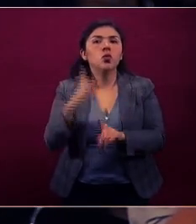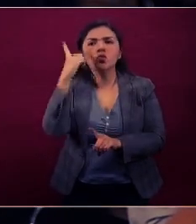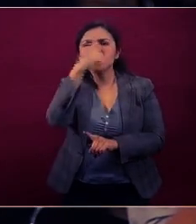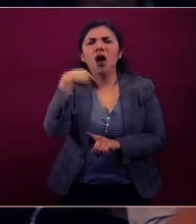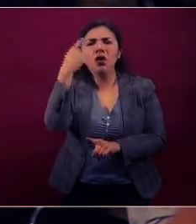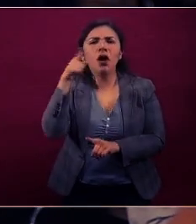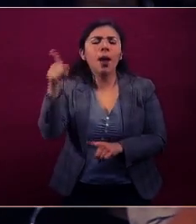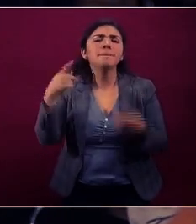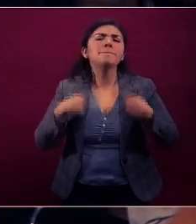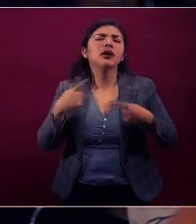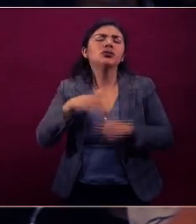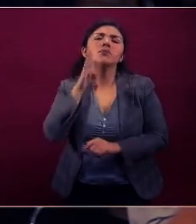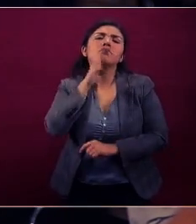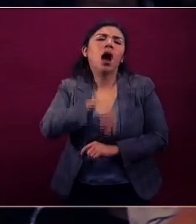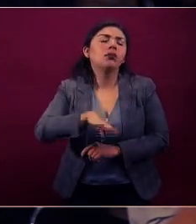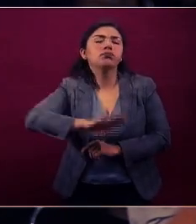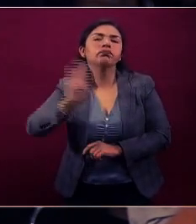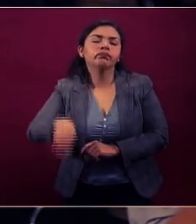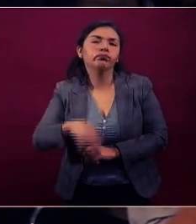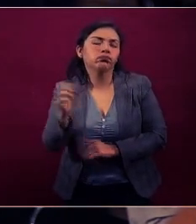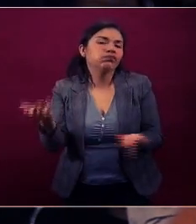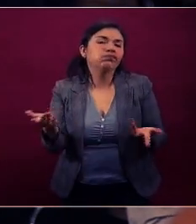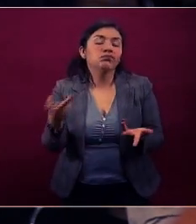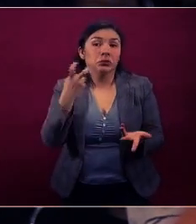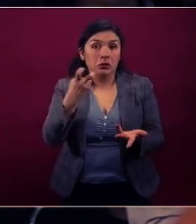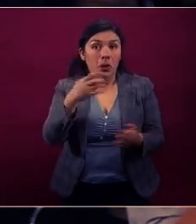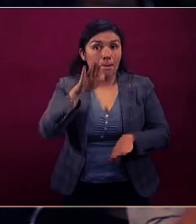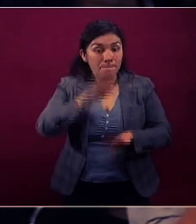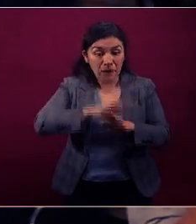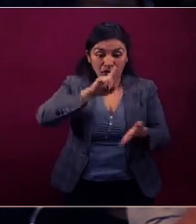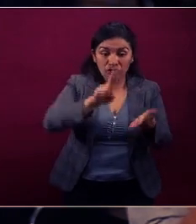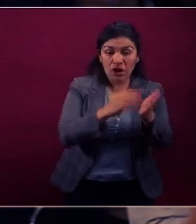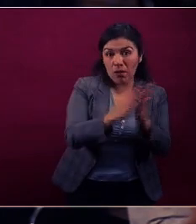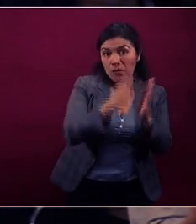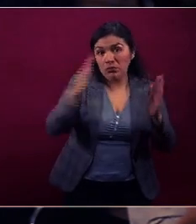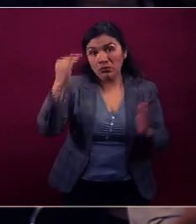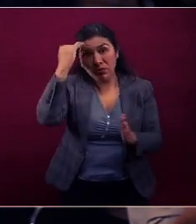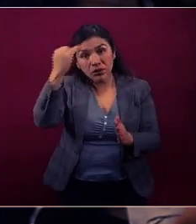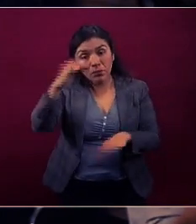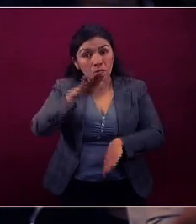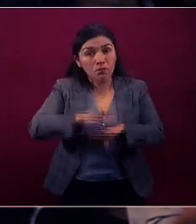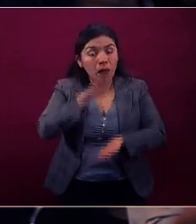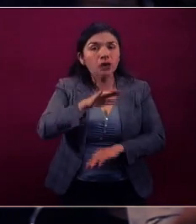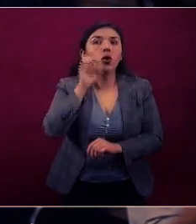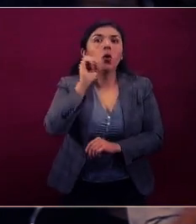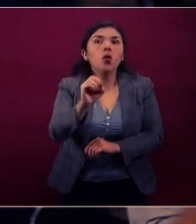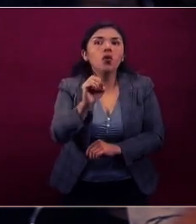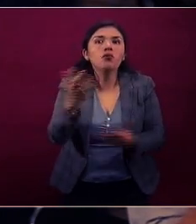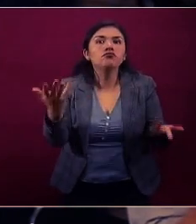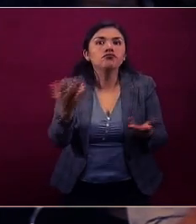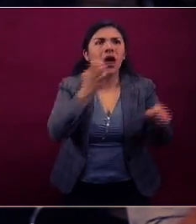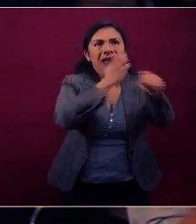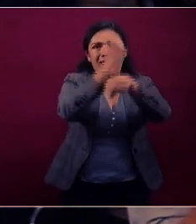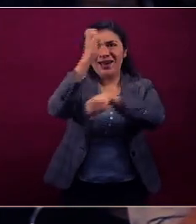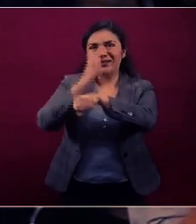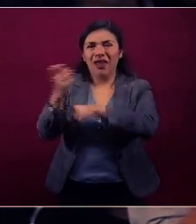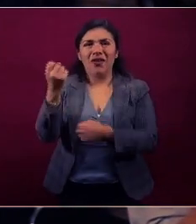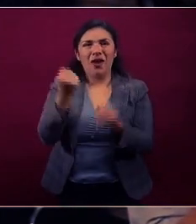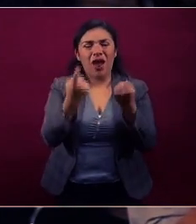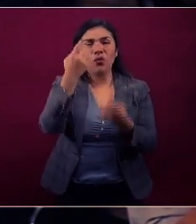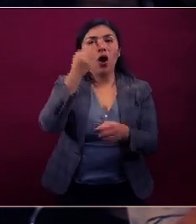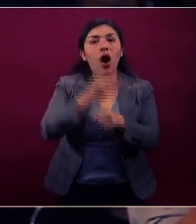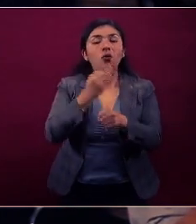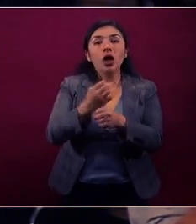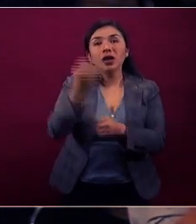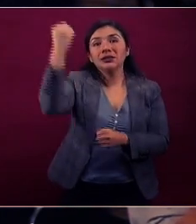iba mal. Entonces, ¿qué va a pasar? ¿Si va a haber una ampliación de ese convenio o que en el caso de los estados que están